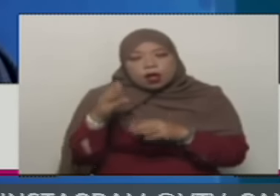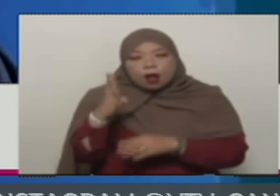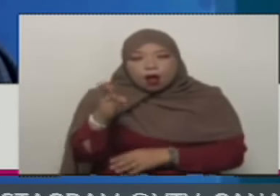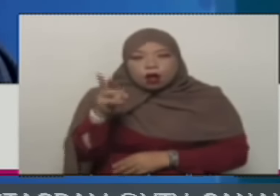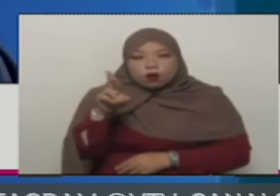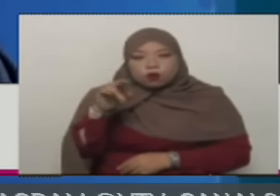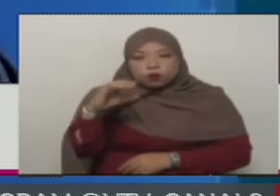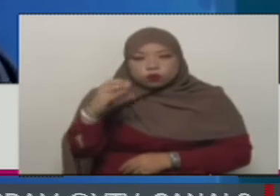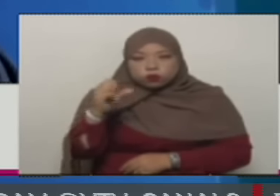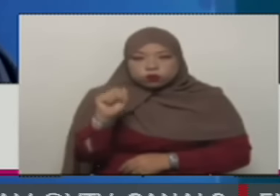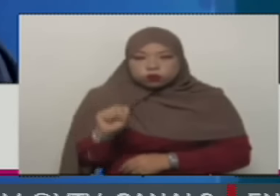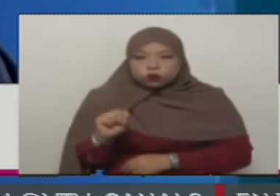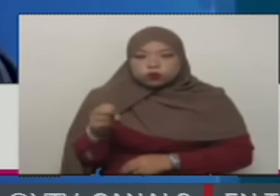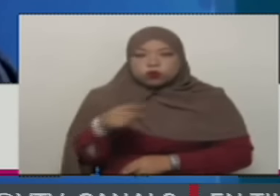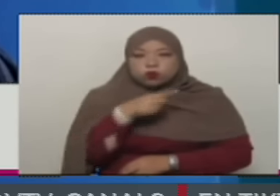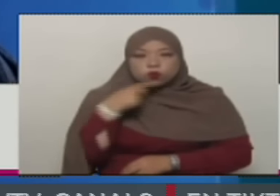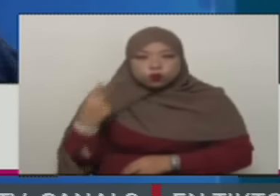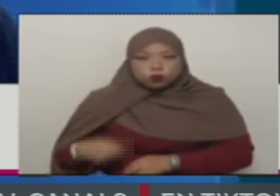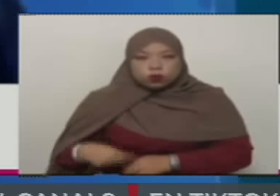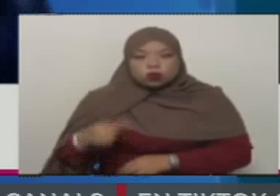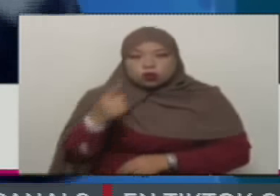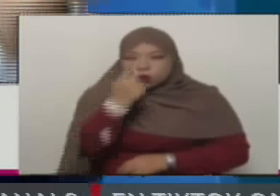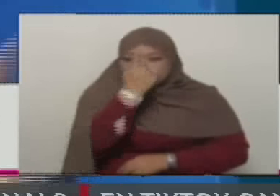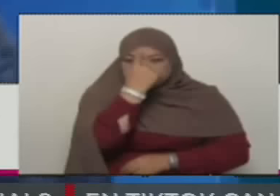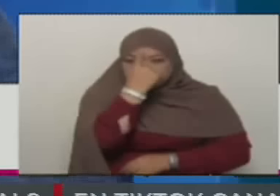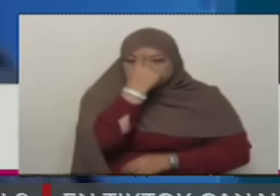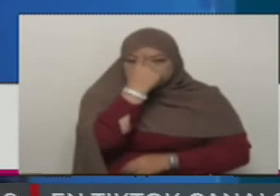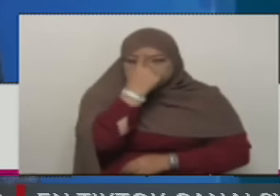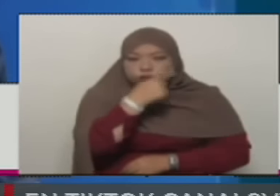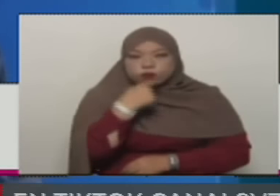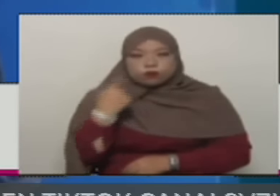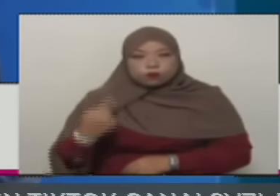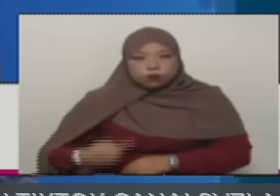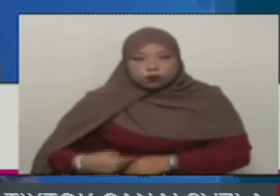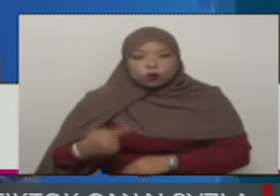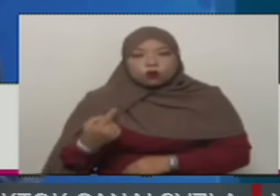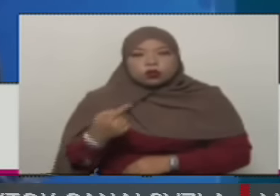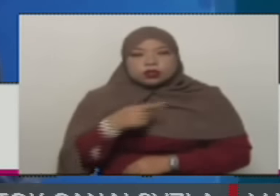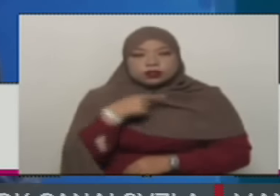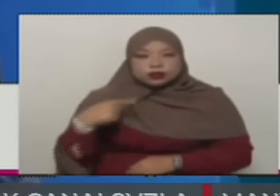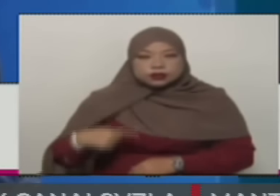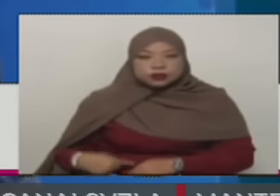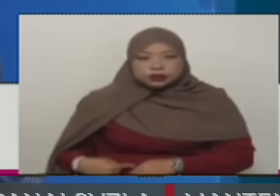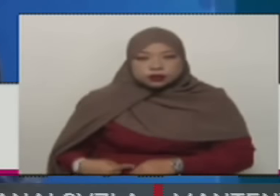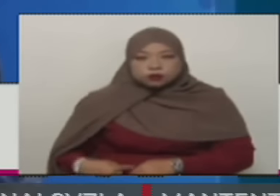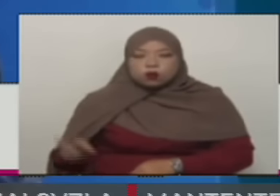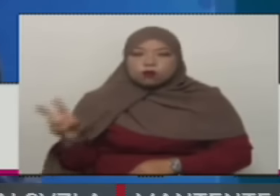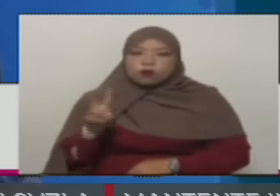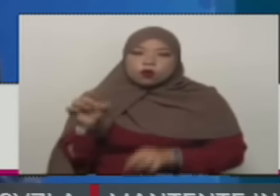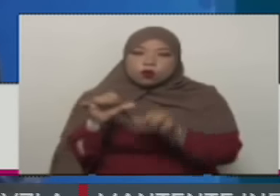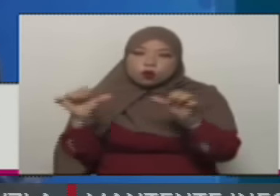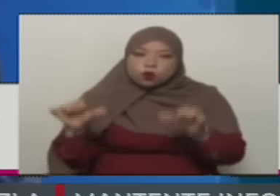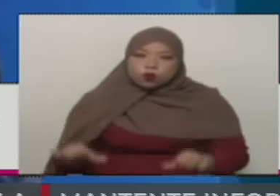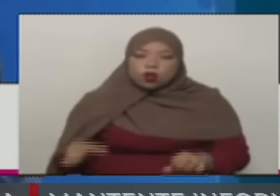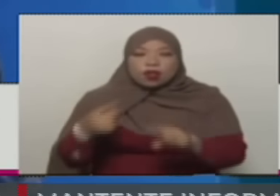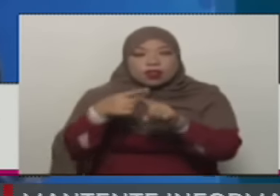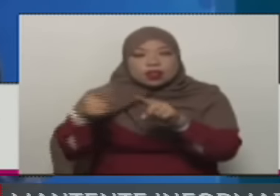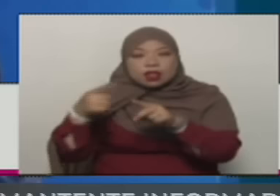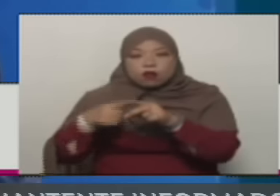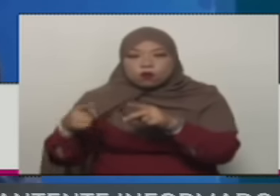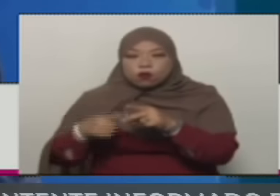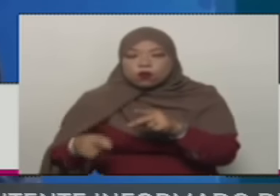con China, con Rusia, con la India y con el mundo nuevo, Venezuela va a gozar de un sistema multimonetario con